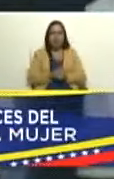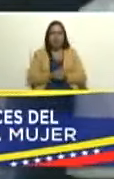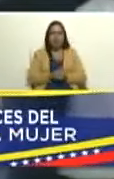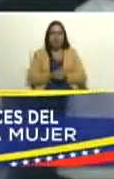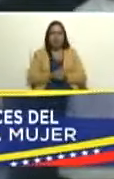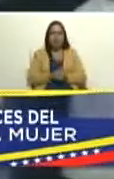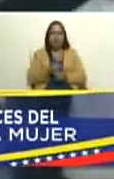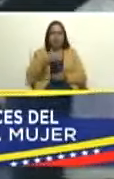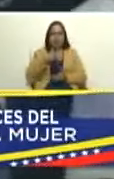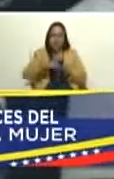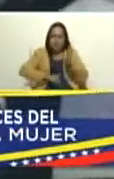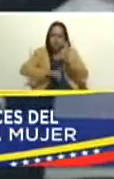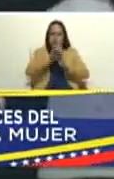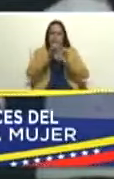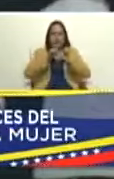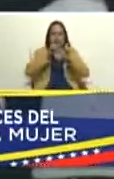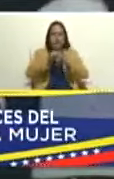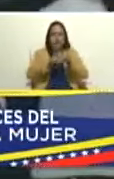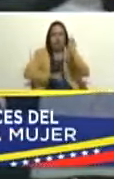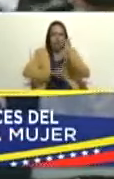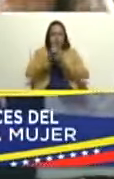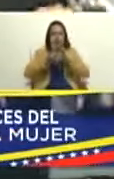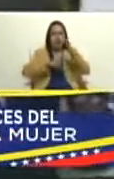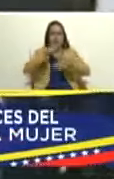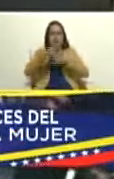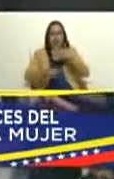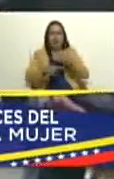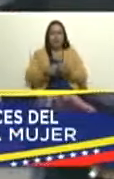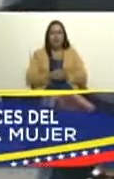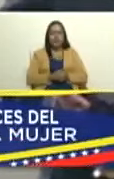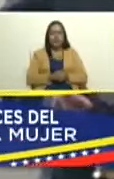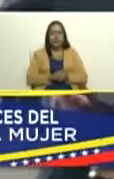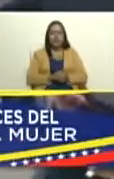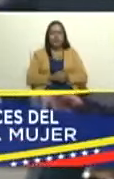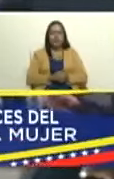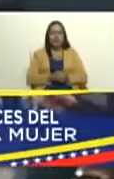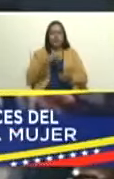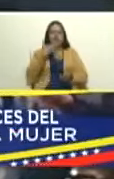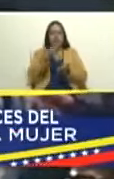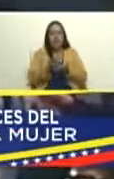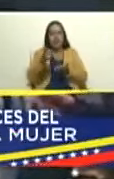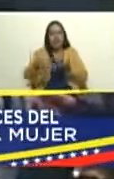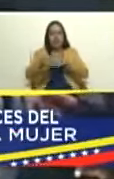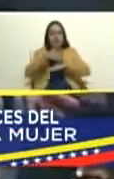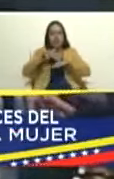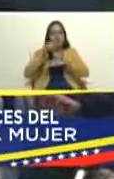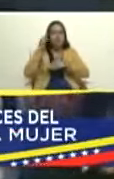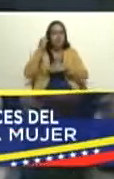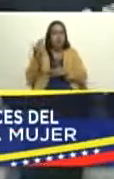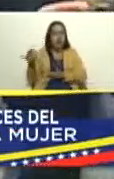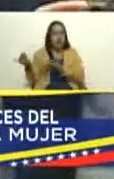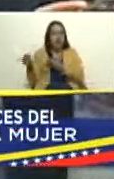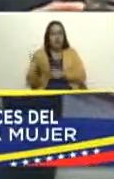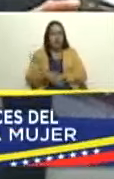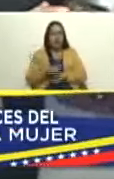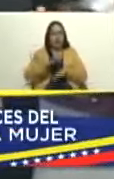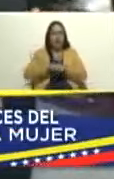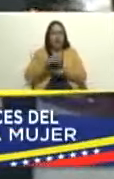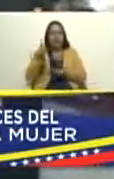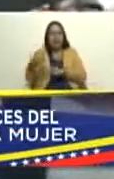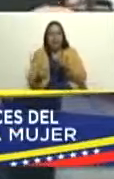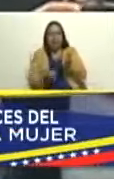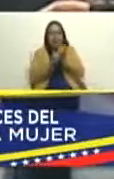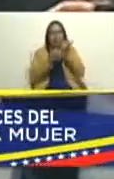crecí y estoy creciendo ahí en el programa y gracias a la ministra de la Mujer, porque también ha creído en